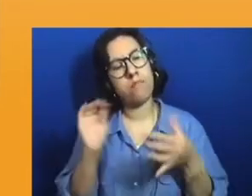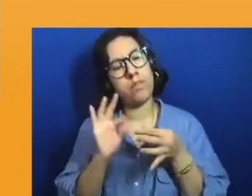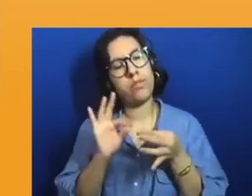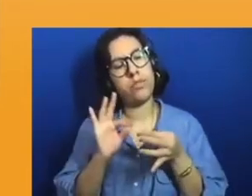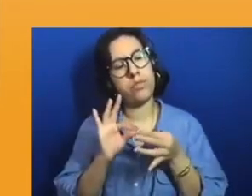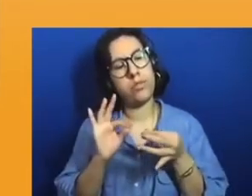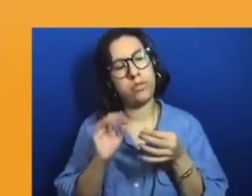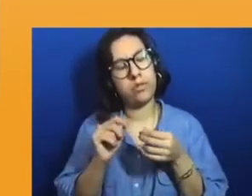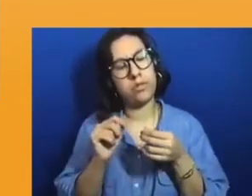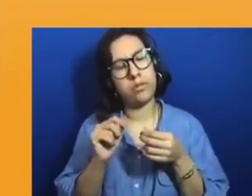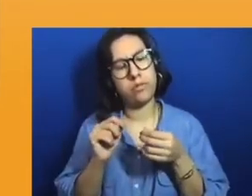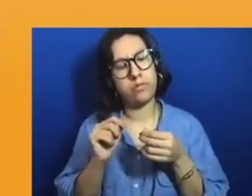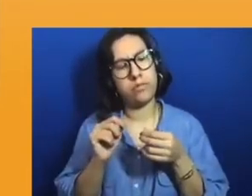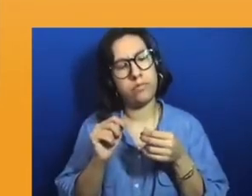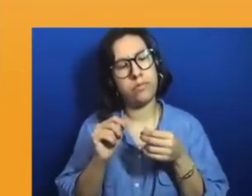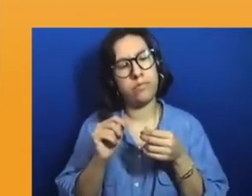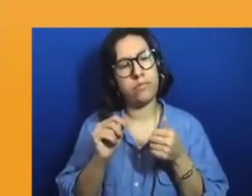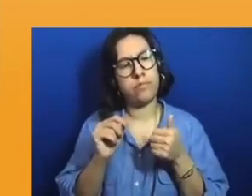algo muy importante